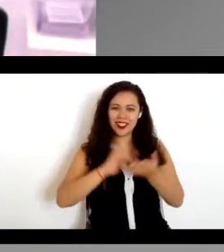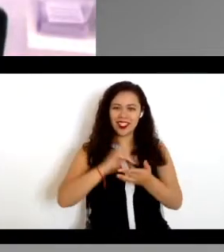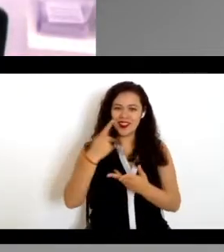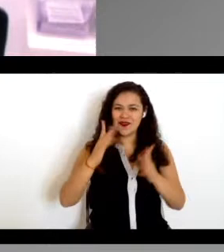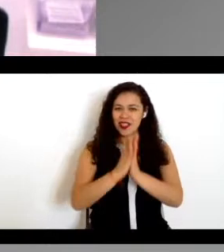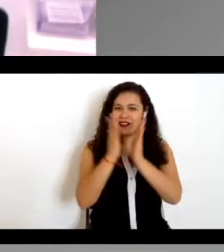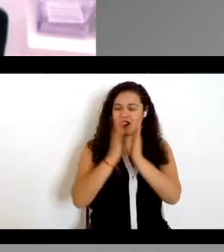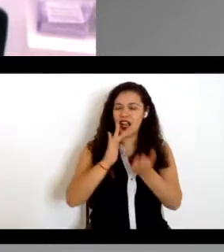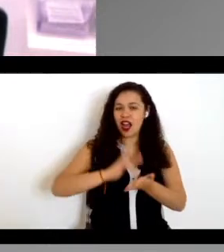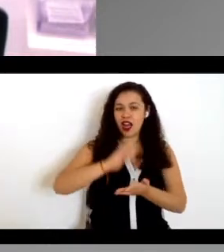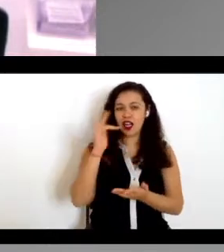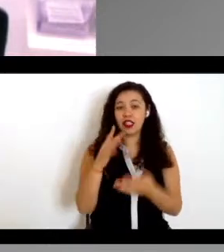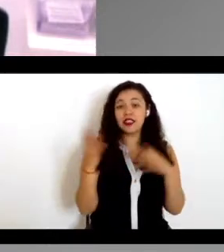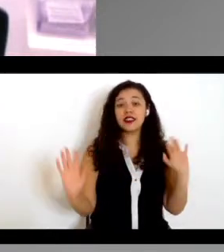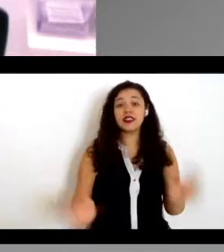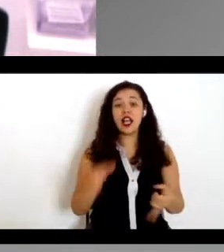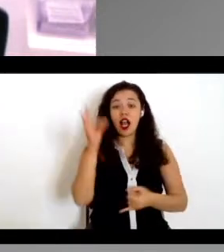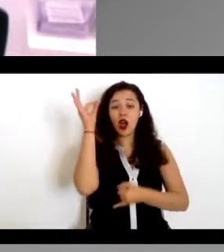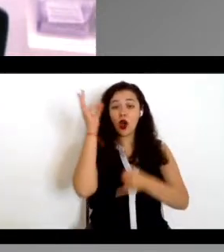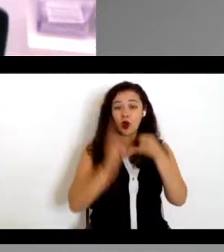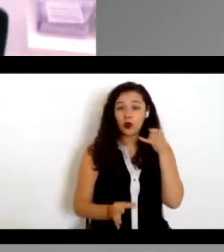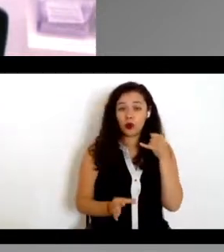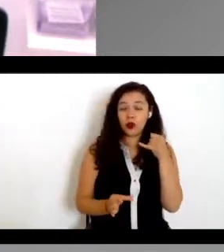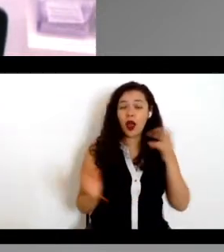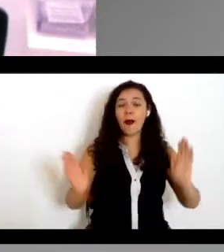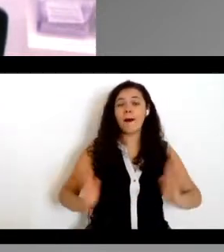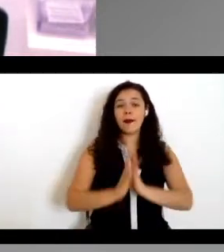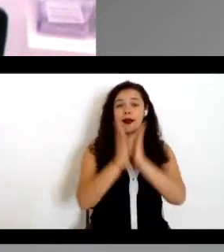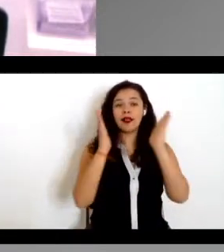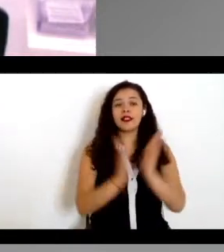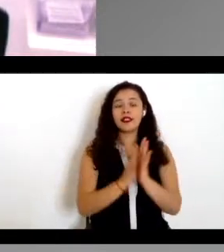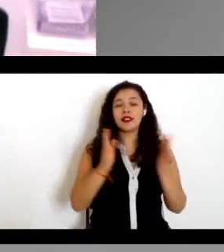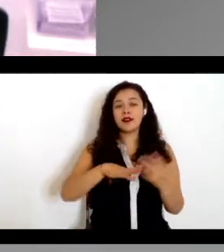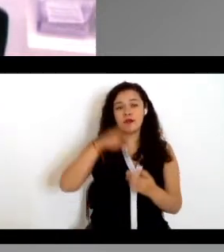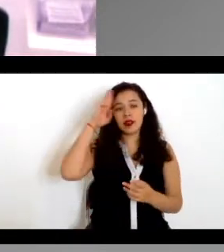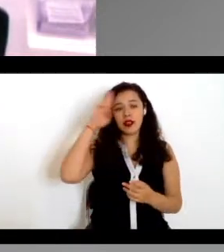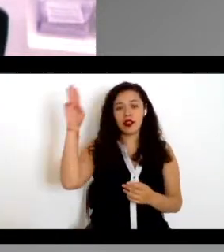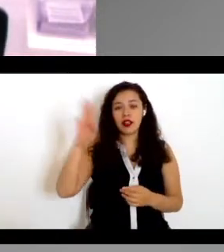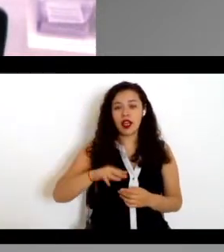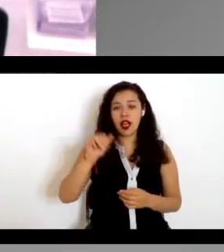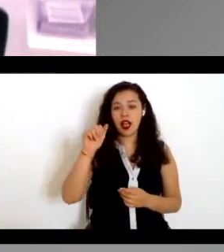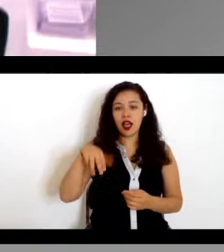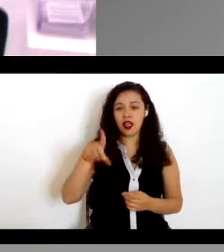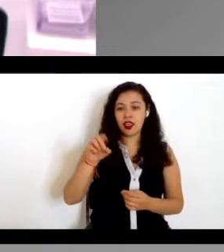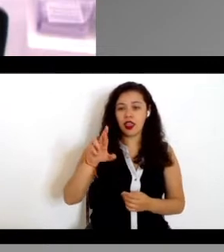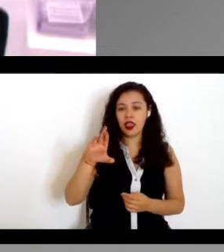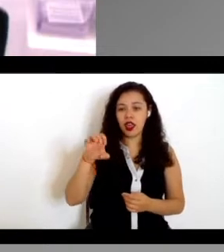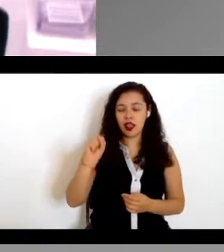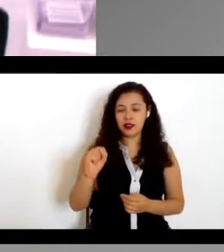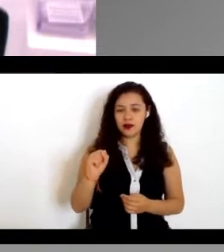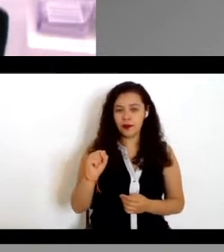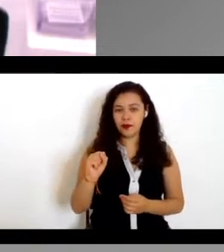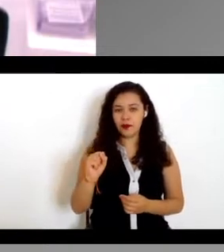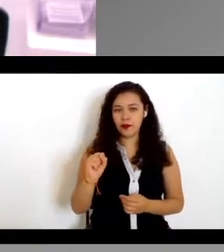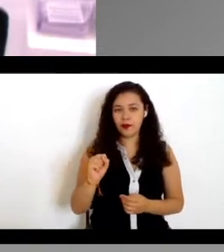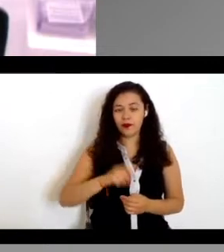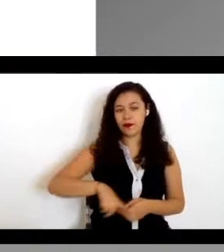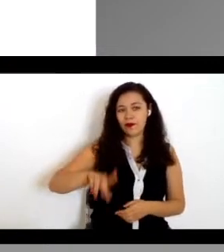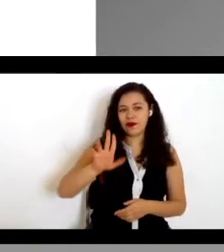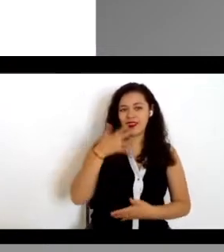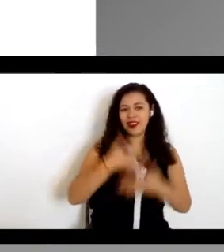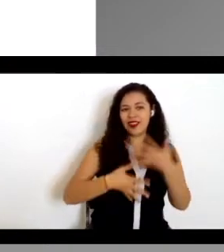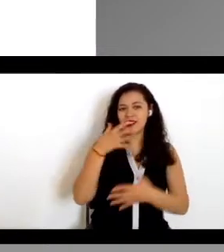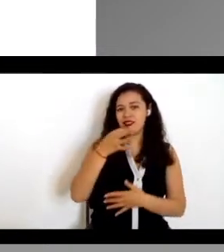participación. Por último, tenemos la participación del maestro Andrés. Le recordamos que tiene 15